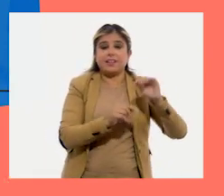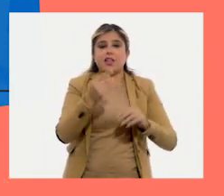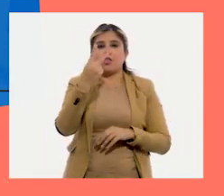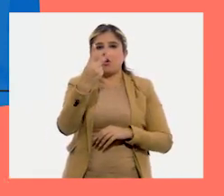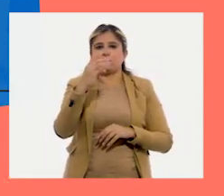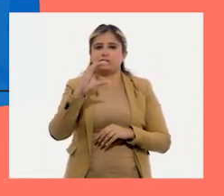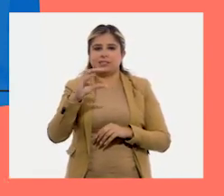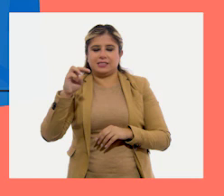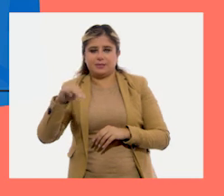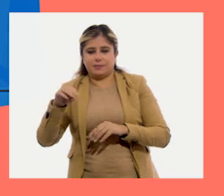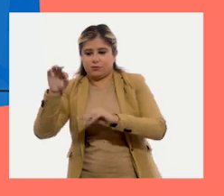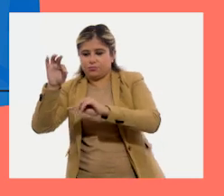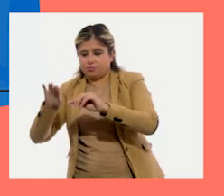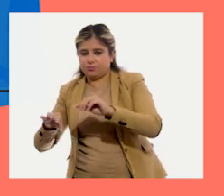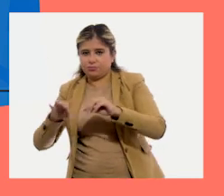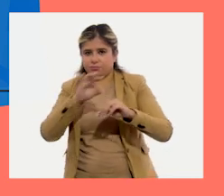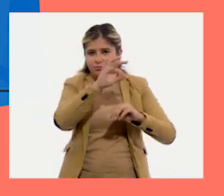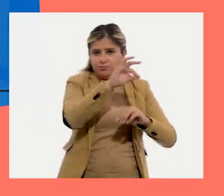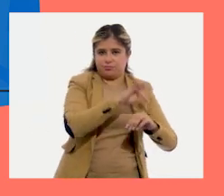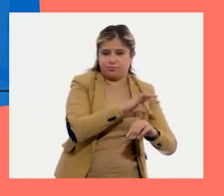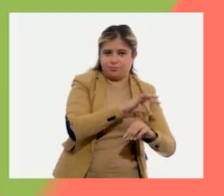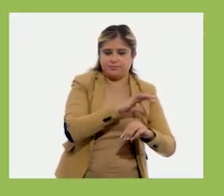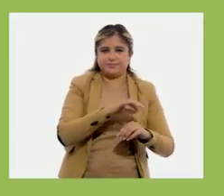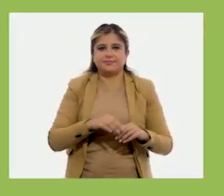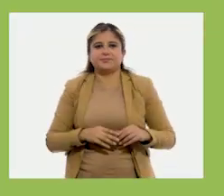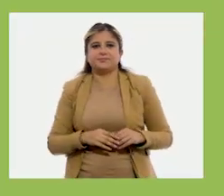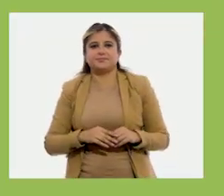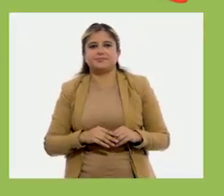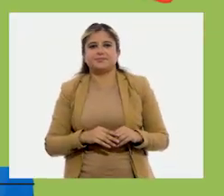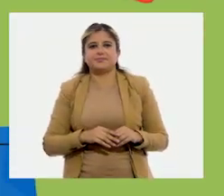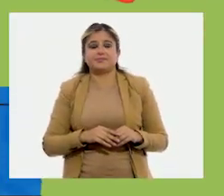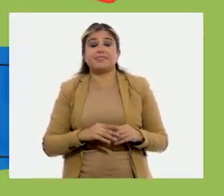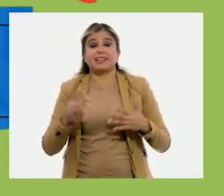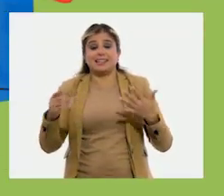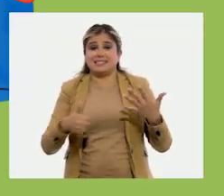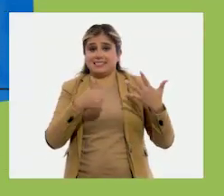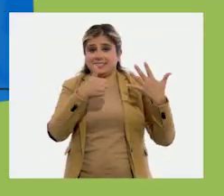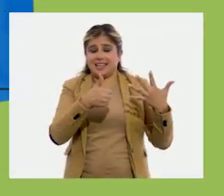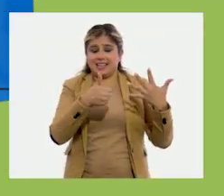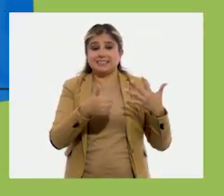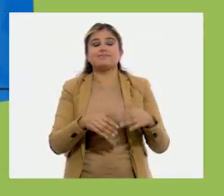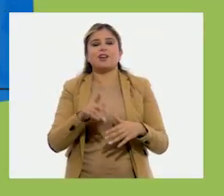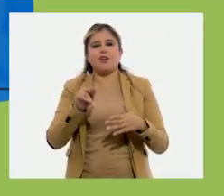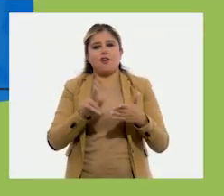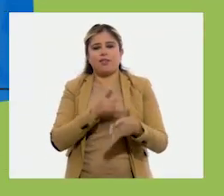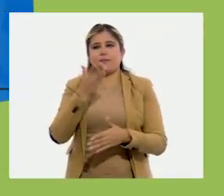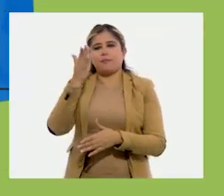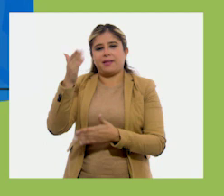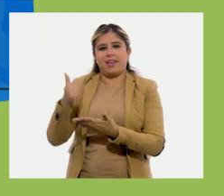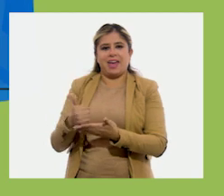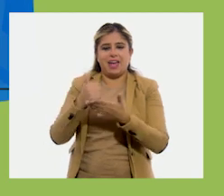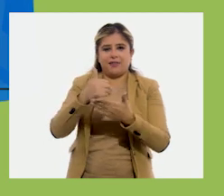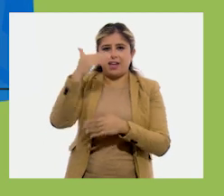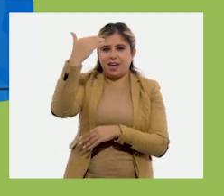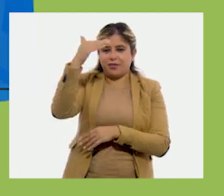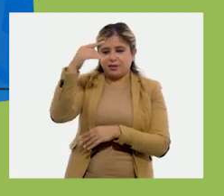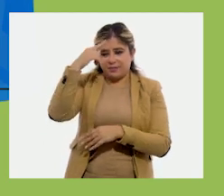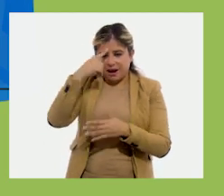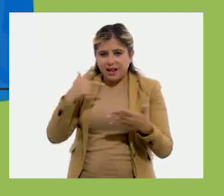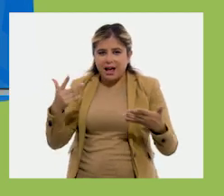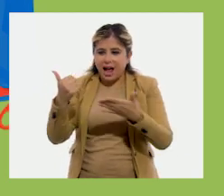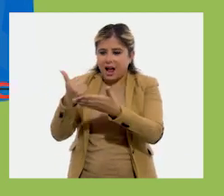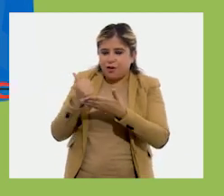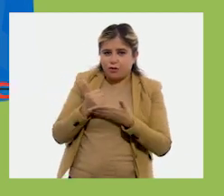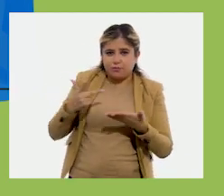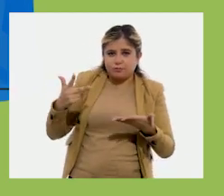2 centímetros de alto arriba y abajo. 6. Nuevamente pide ayuda a un adulto para recortar